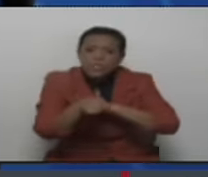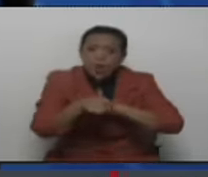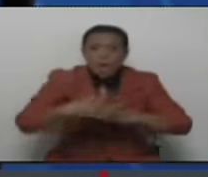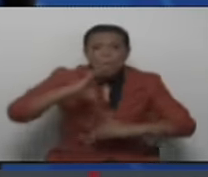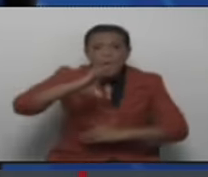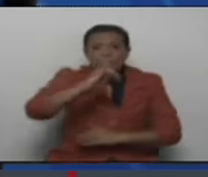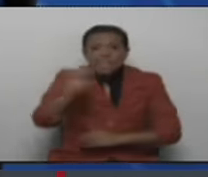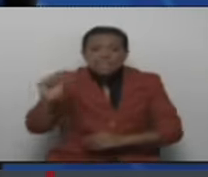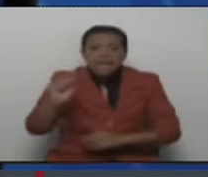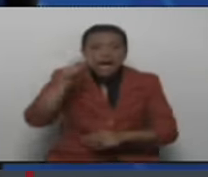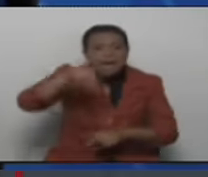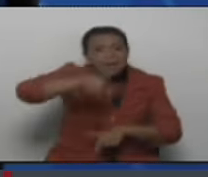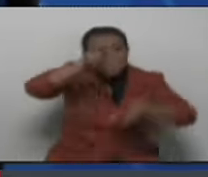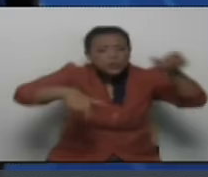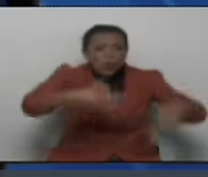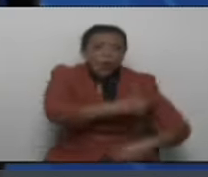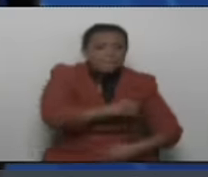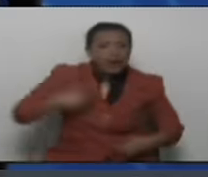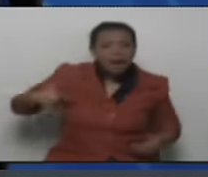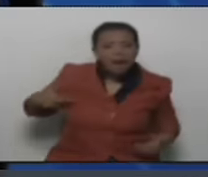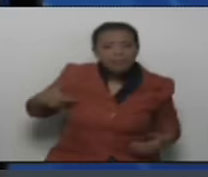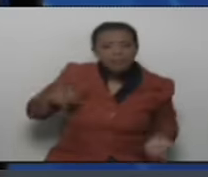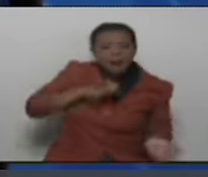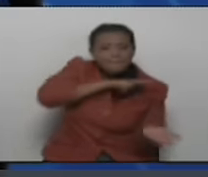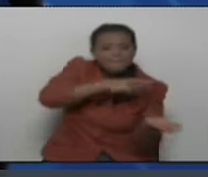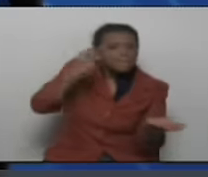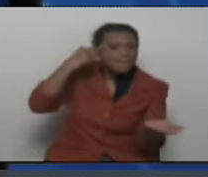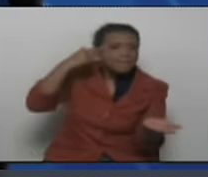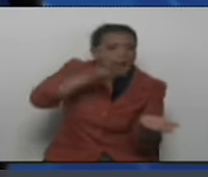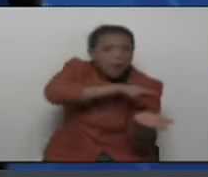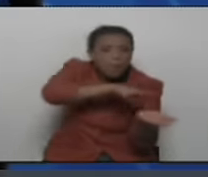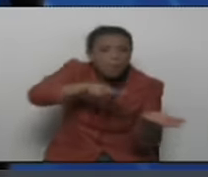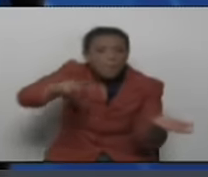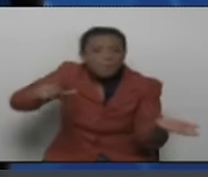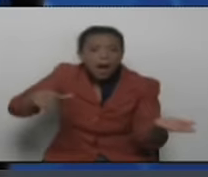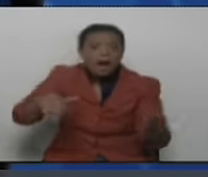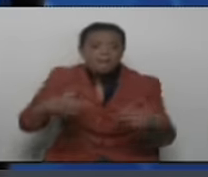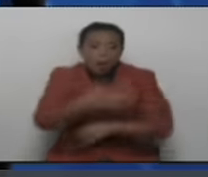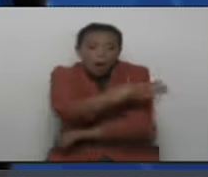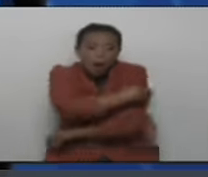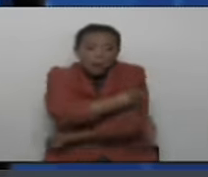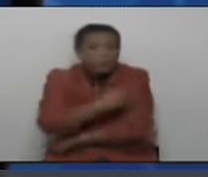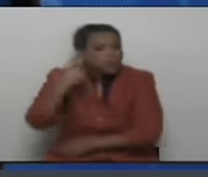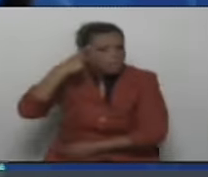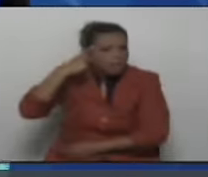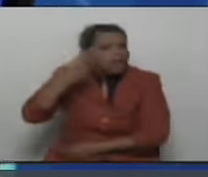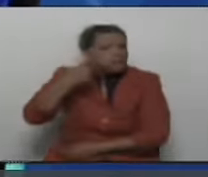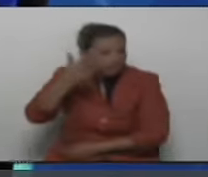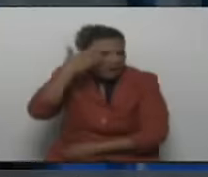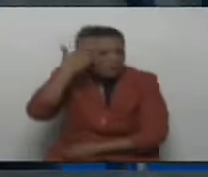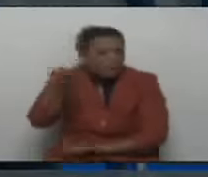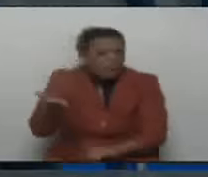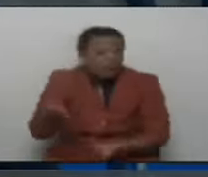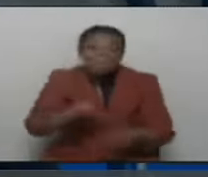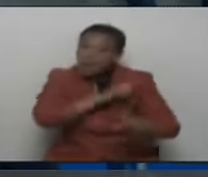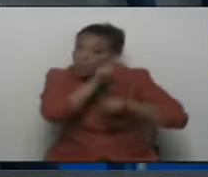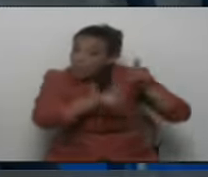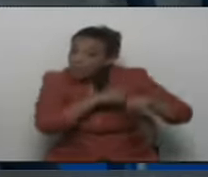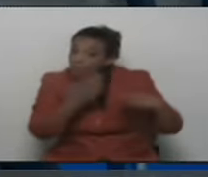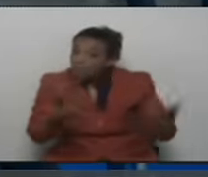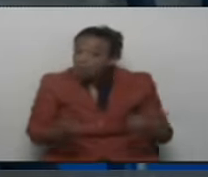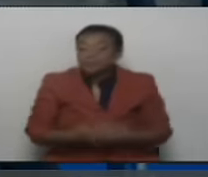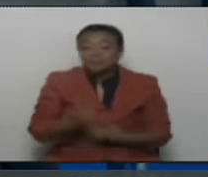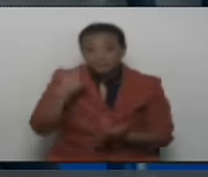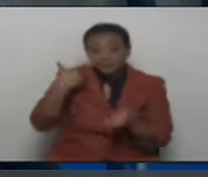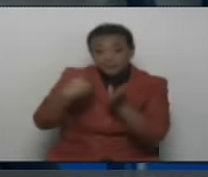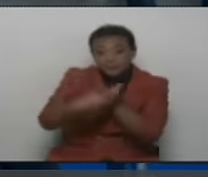CIA a Venezuela para ataques terroristas pedidos por el fascismo en Venezuela? Ustedes pueden ver aquí, ¿ves?